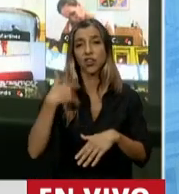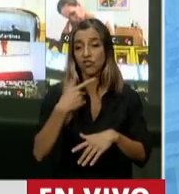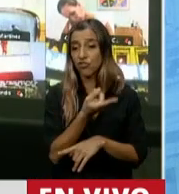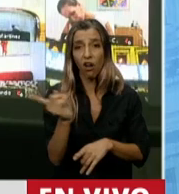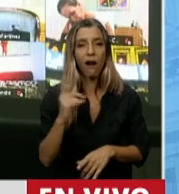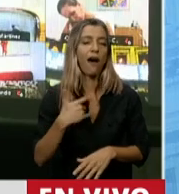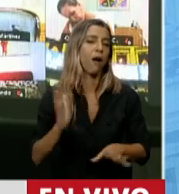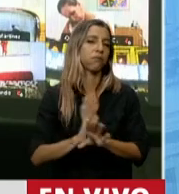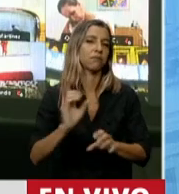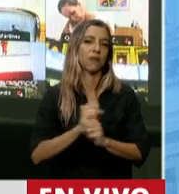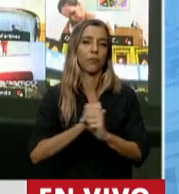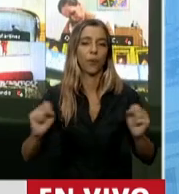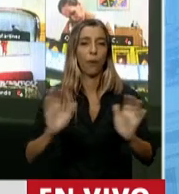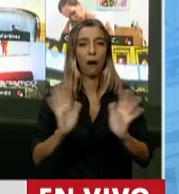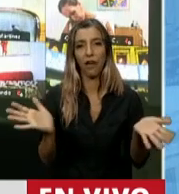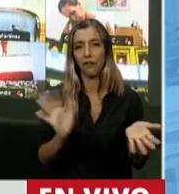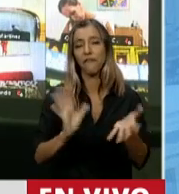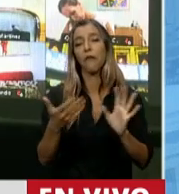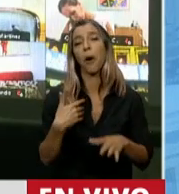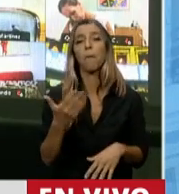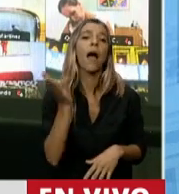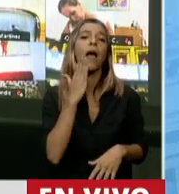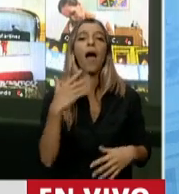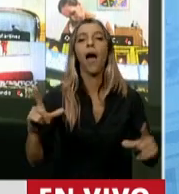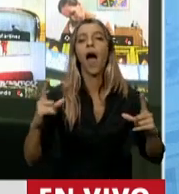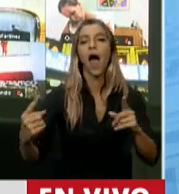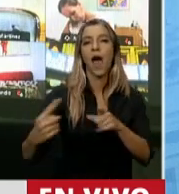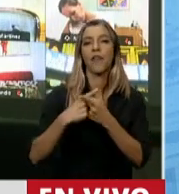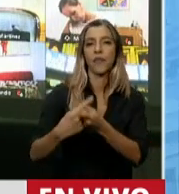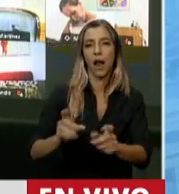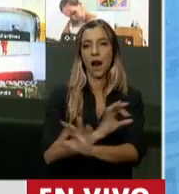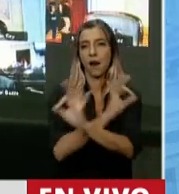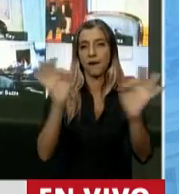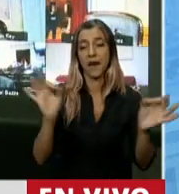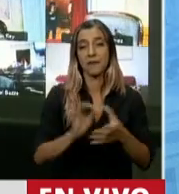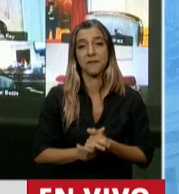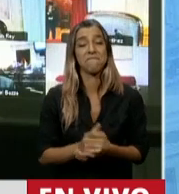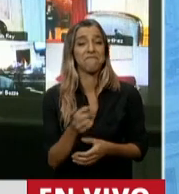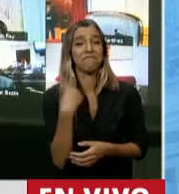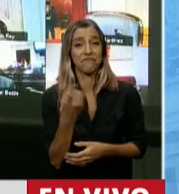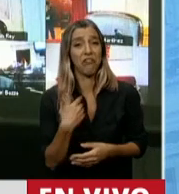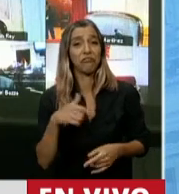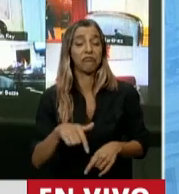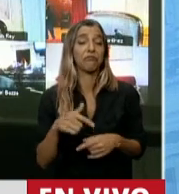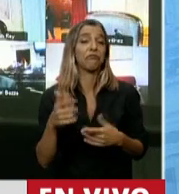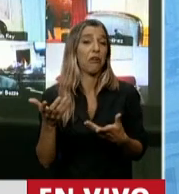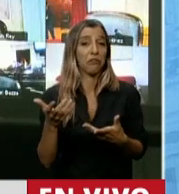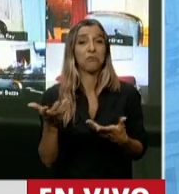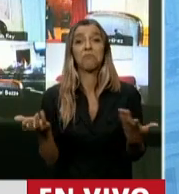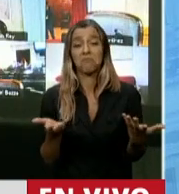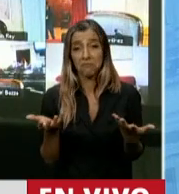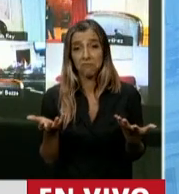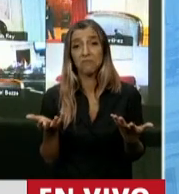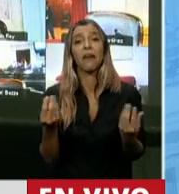sesión remota sin tener que dar la cara. Y nos obligan a discutir temas importantes como tonterías de patio